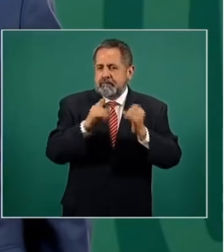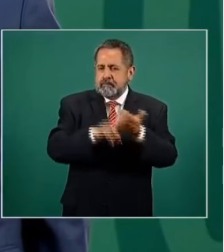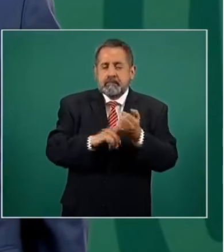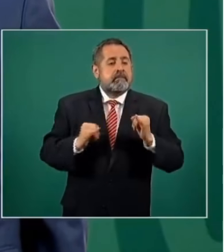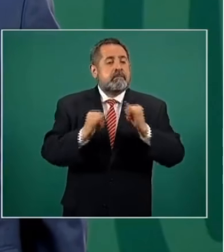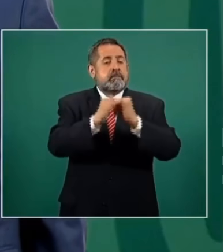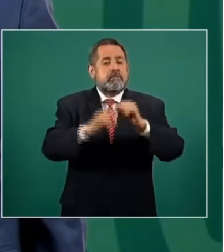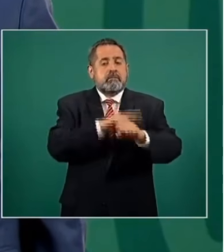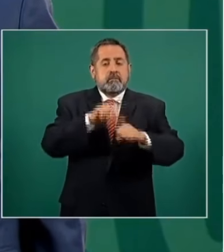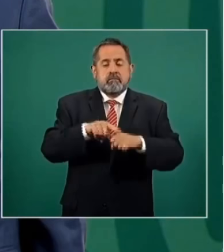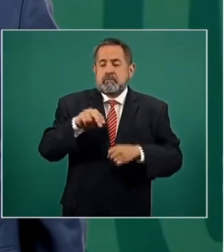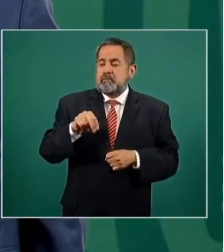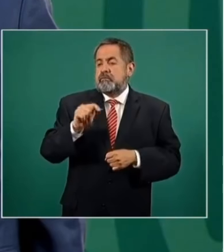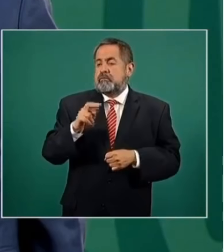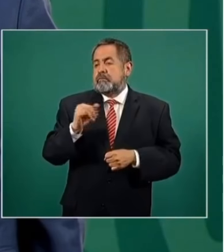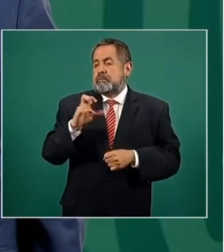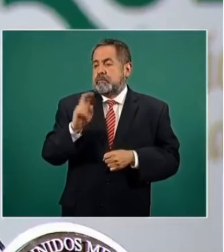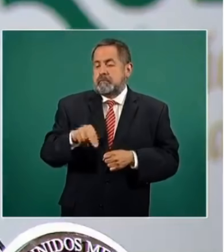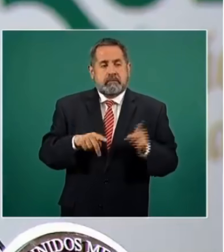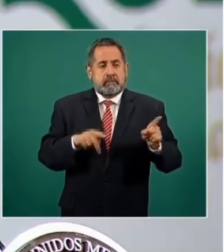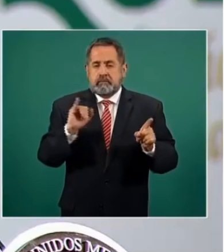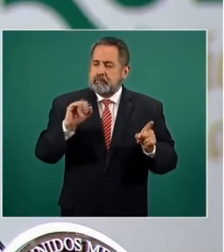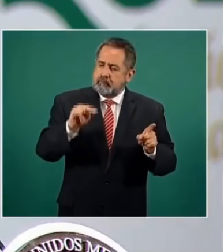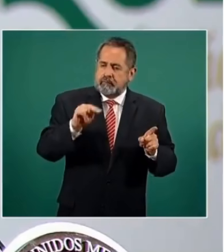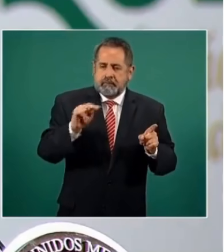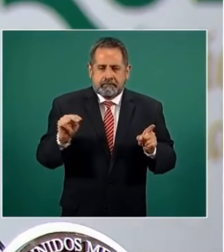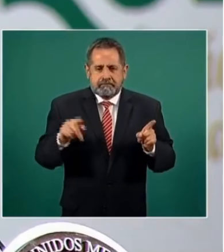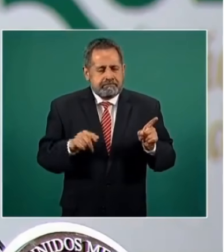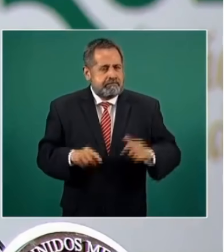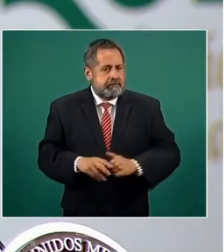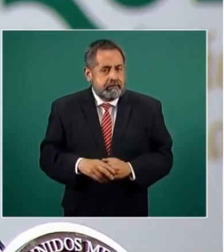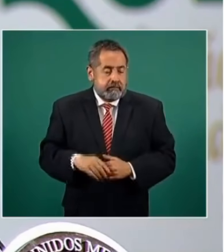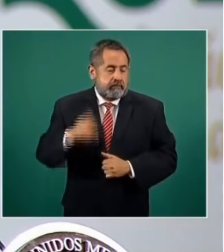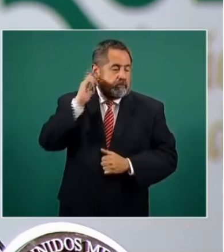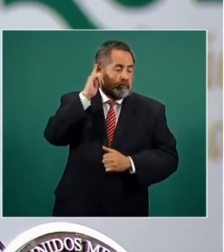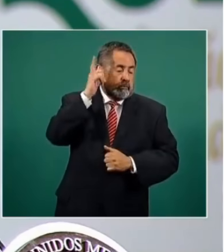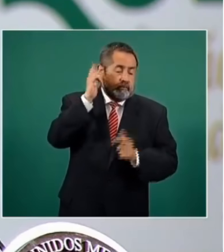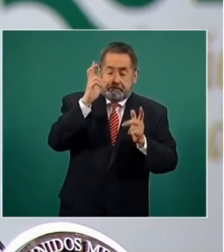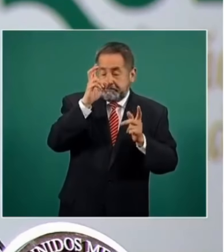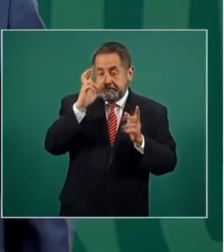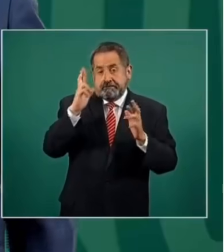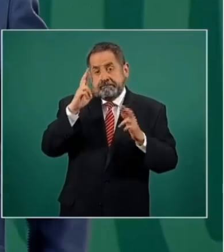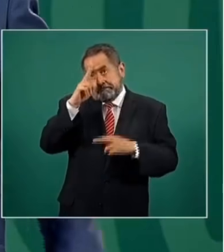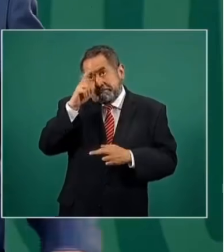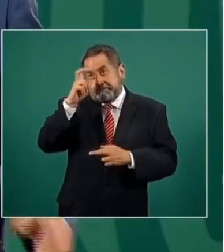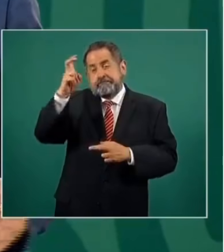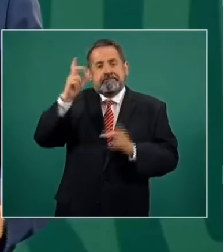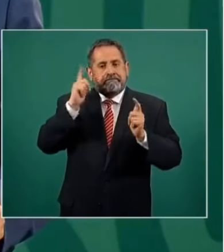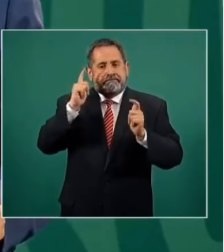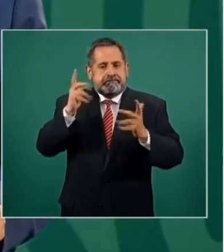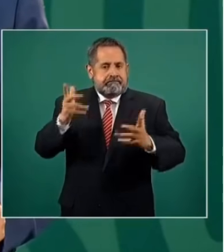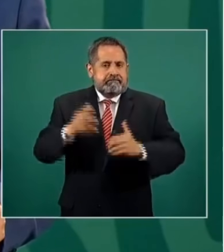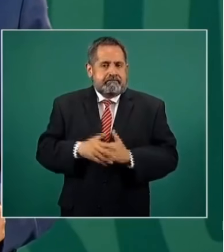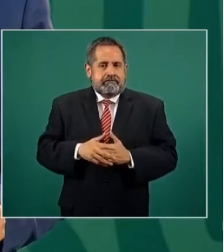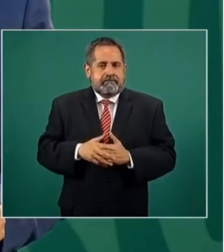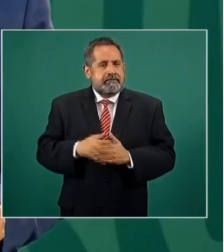Nacional de Nutrición. Eso sería como